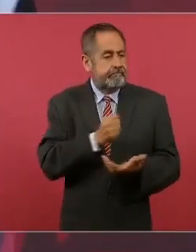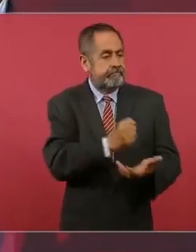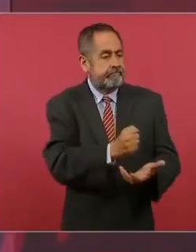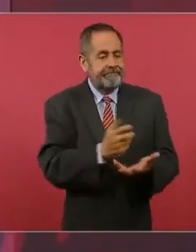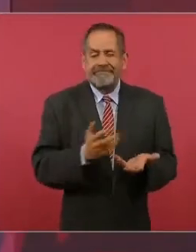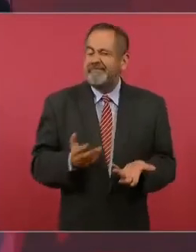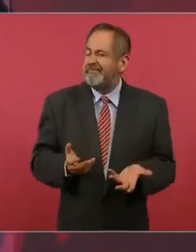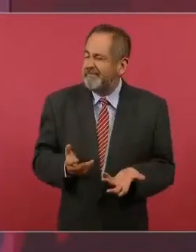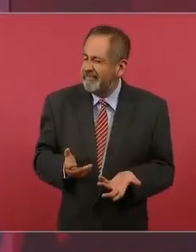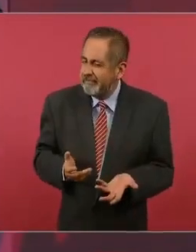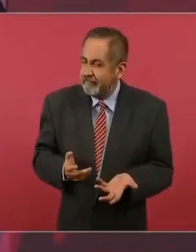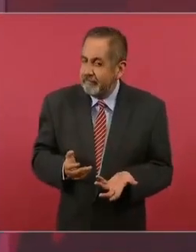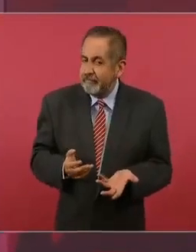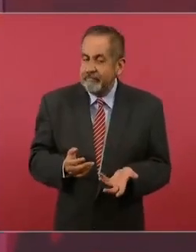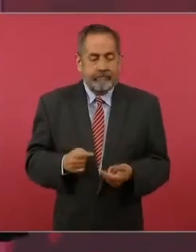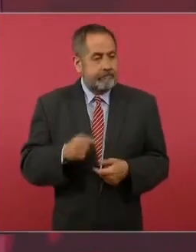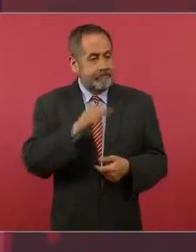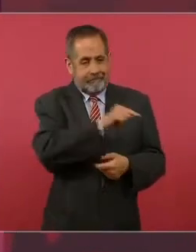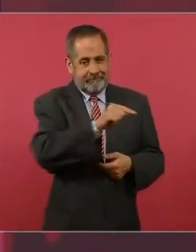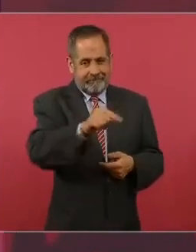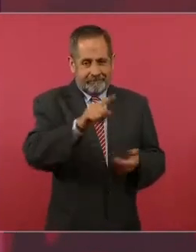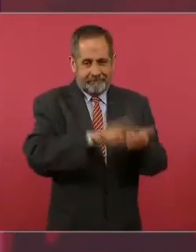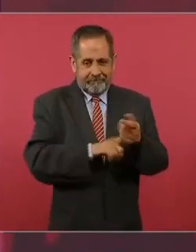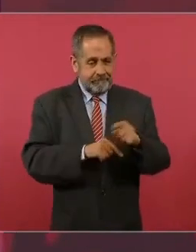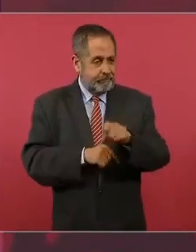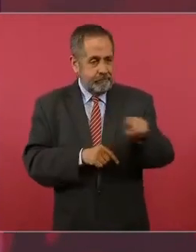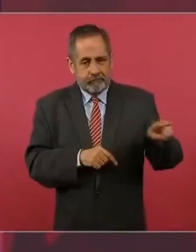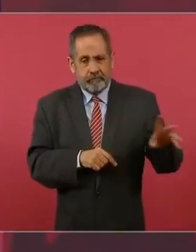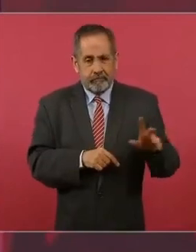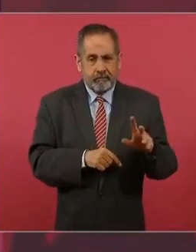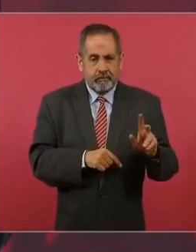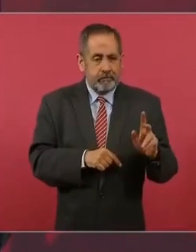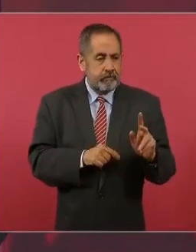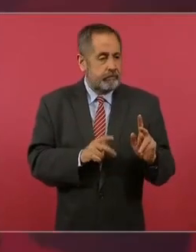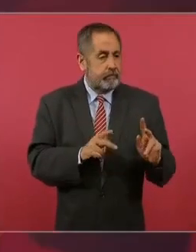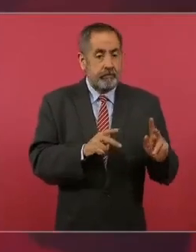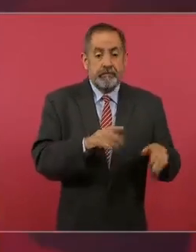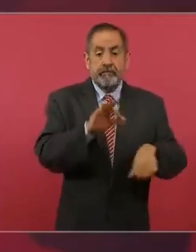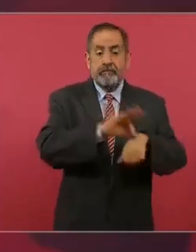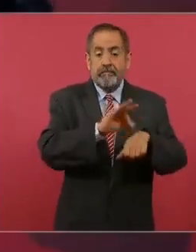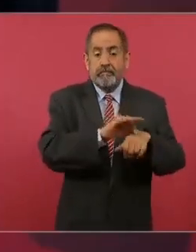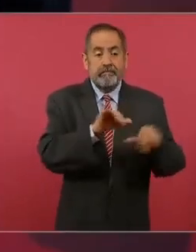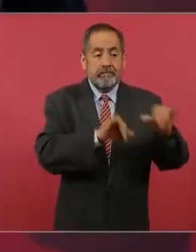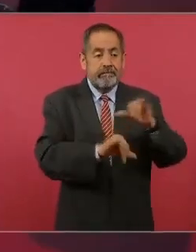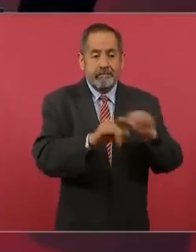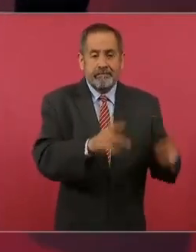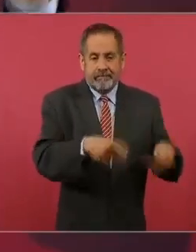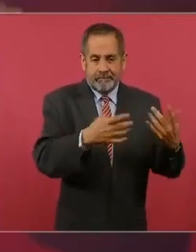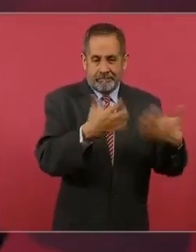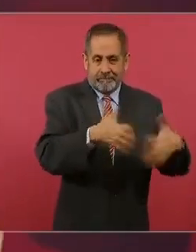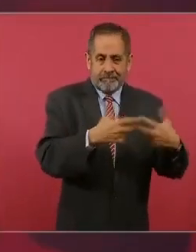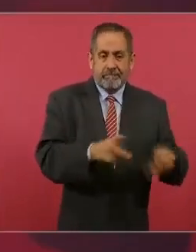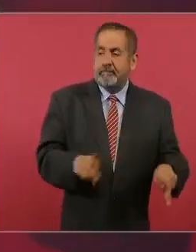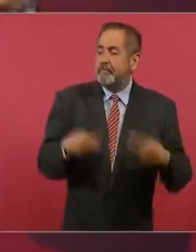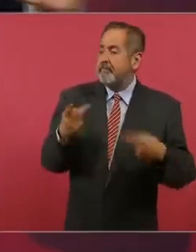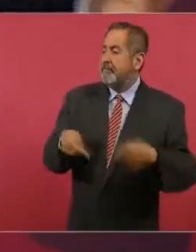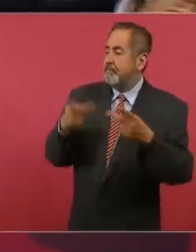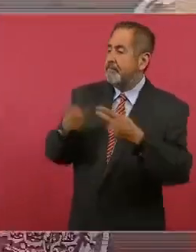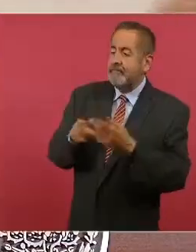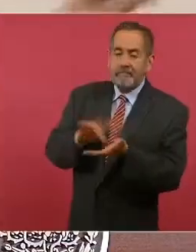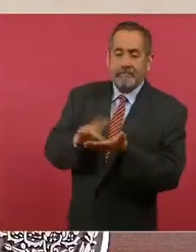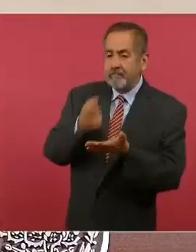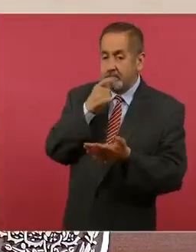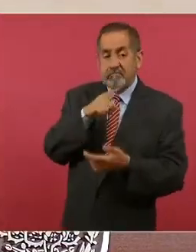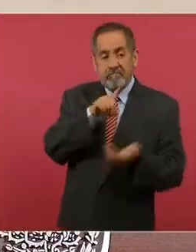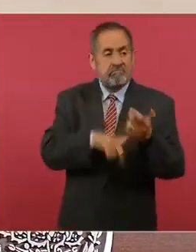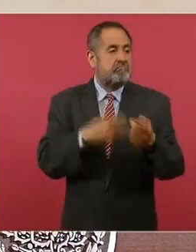Entonces, los que se dedican a vender medicinas, políticos corruptos, que todavía los hay